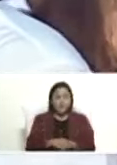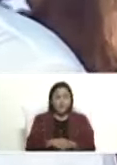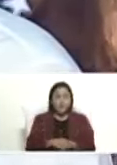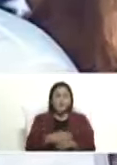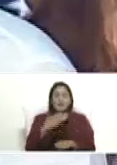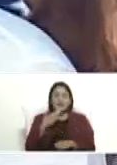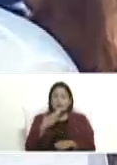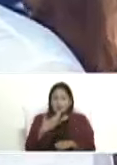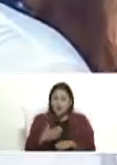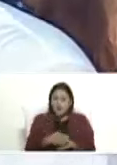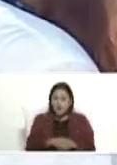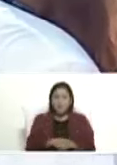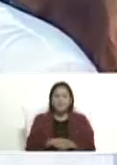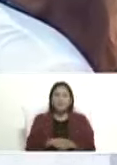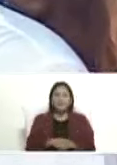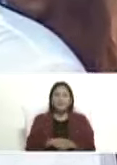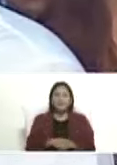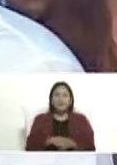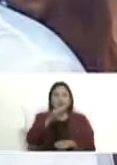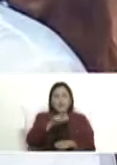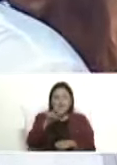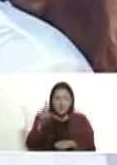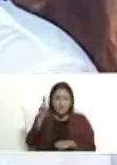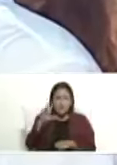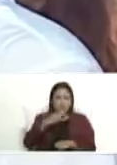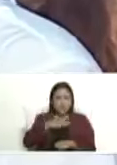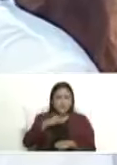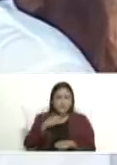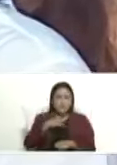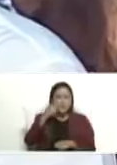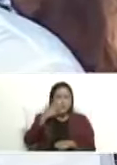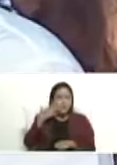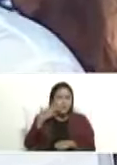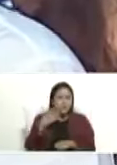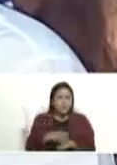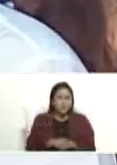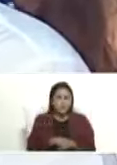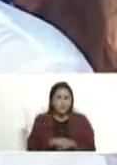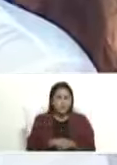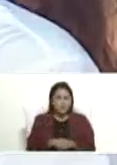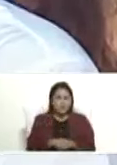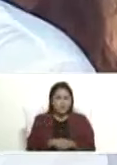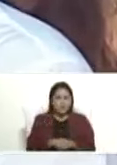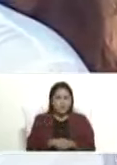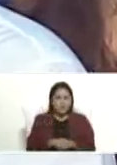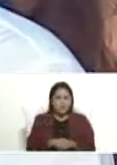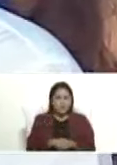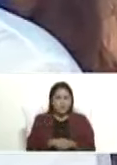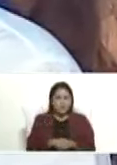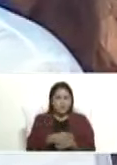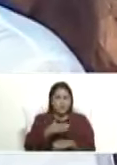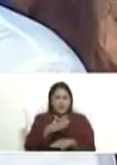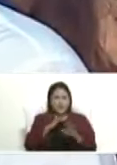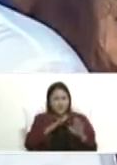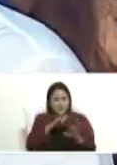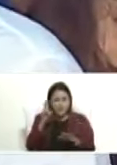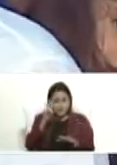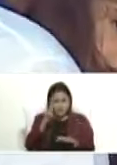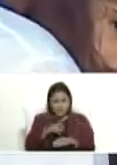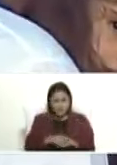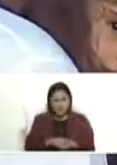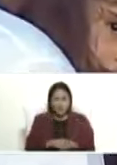Gracias al pueblo de Venezuela, me siento orgulloso de servirle al pueblo de Venezuela